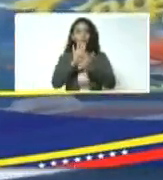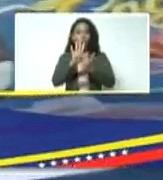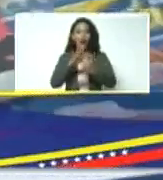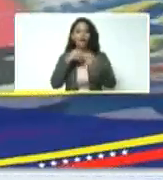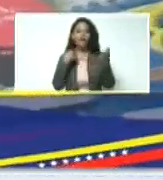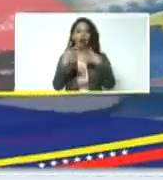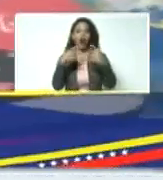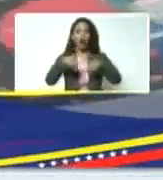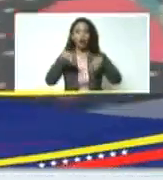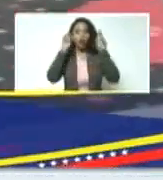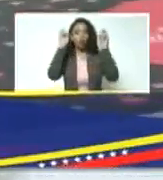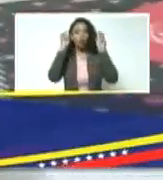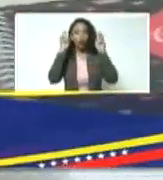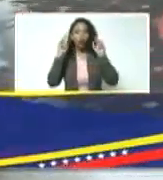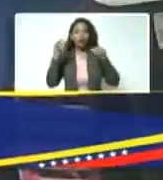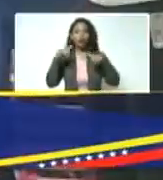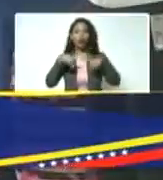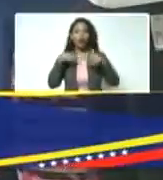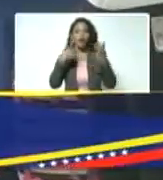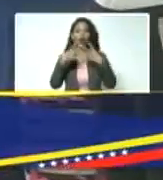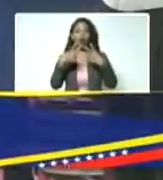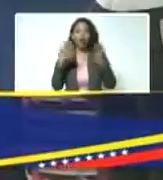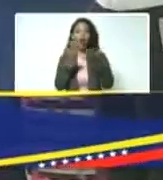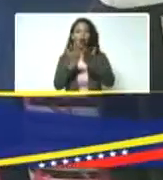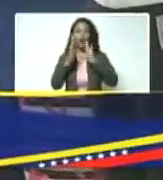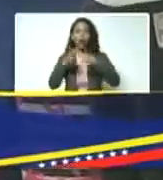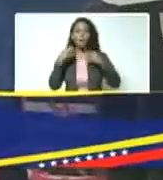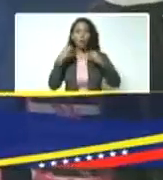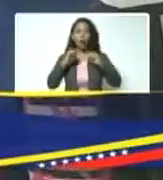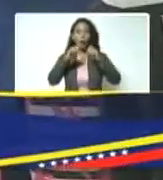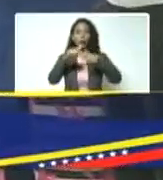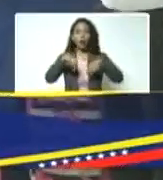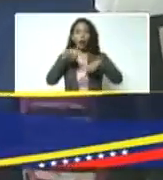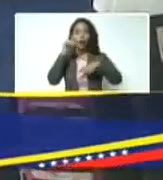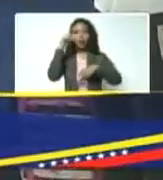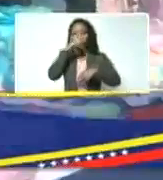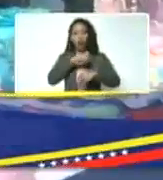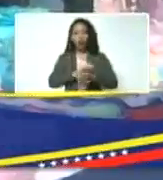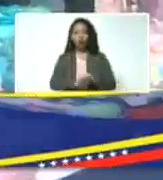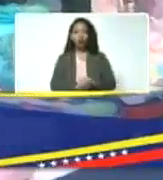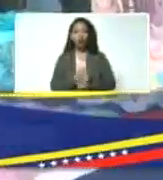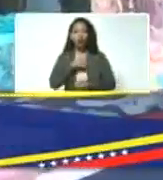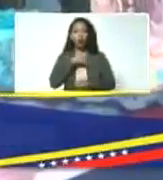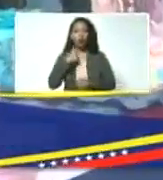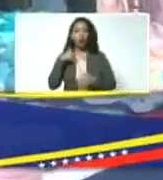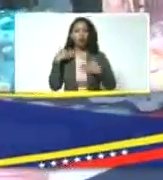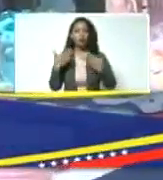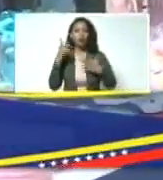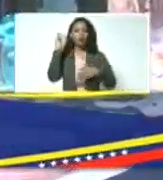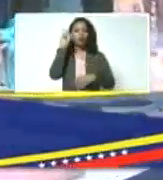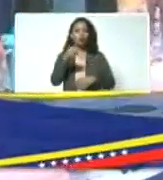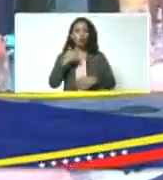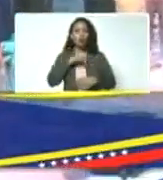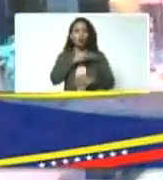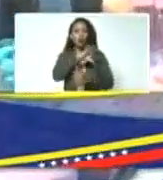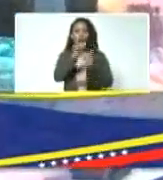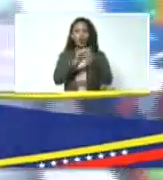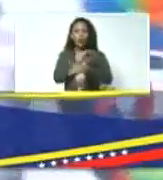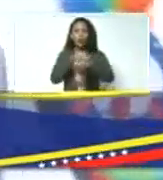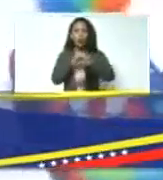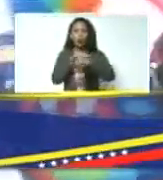En este caso, en el marco de la feria escolar, para el arranque del comienzo de año, yo quisiera que también nuestro